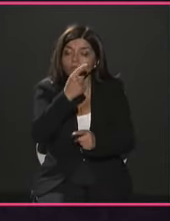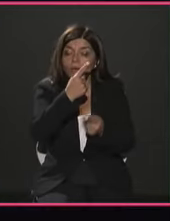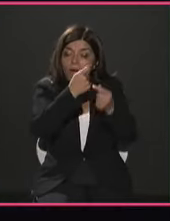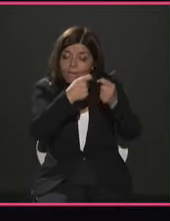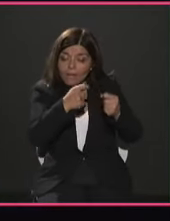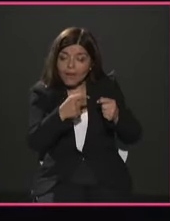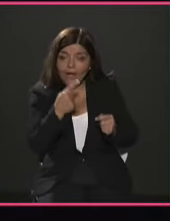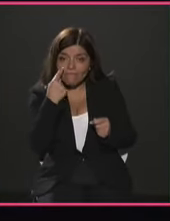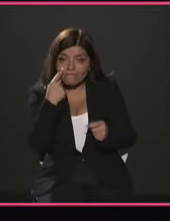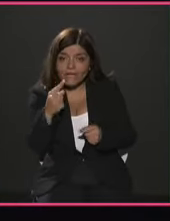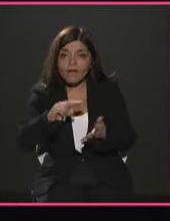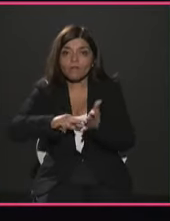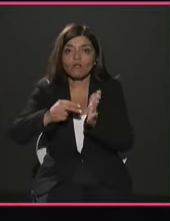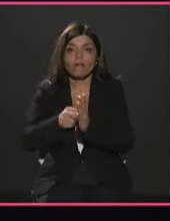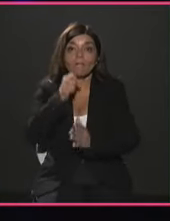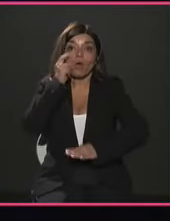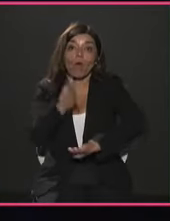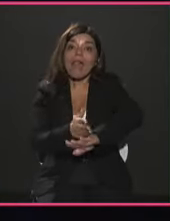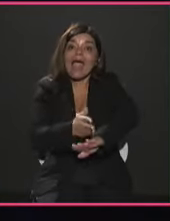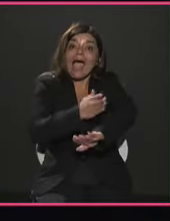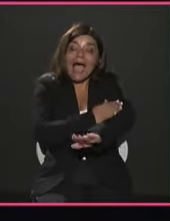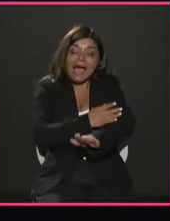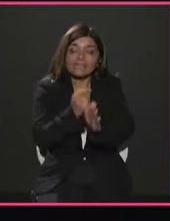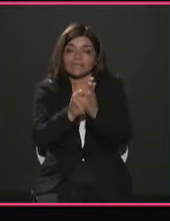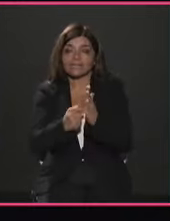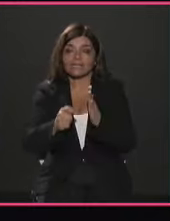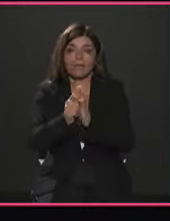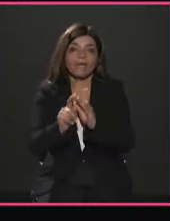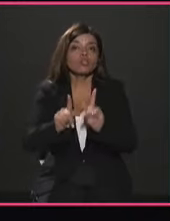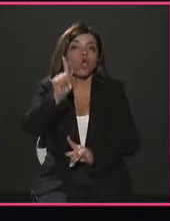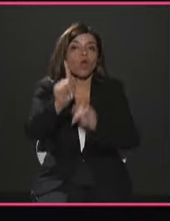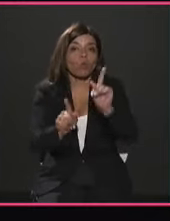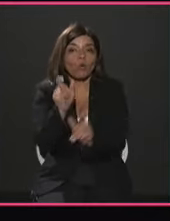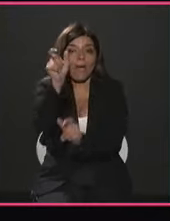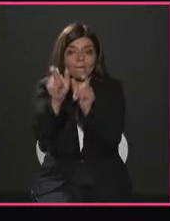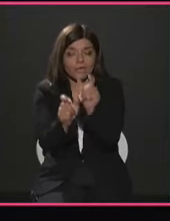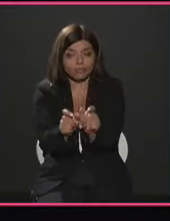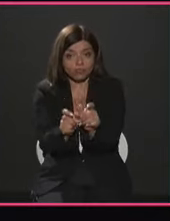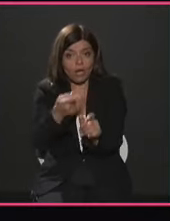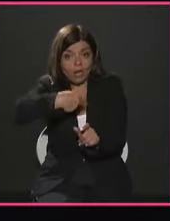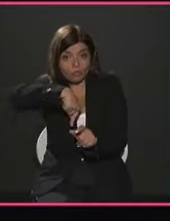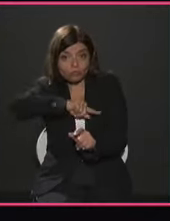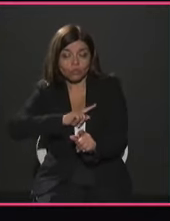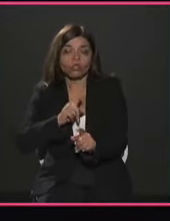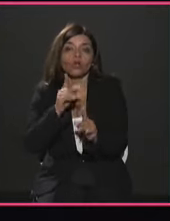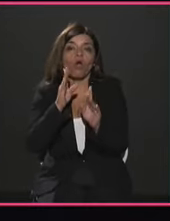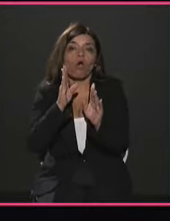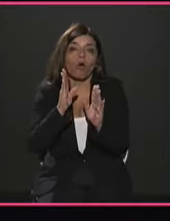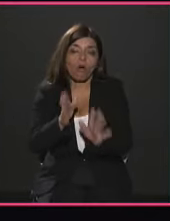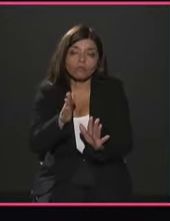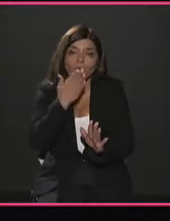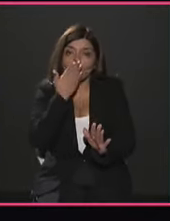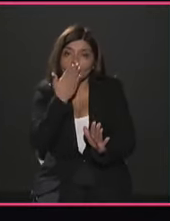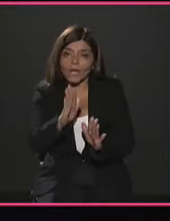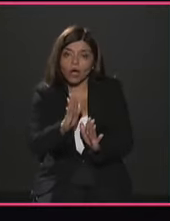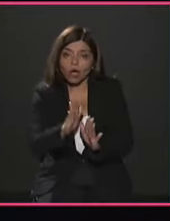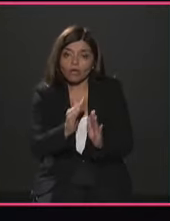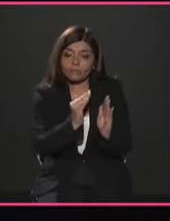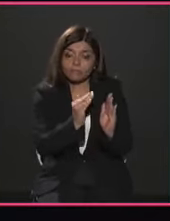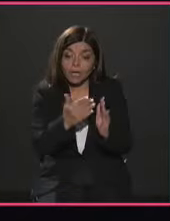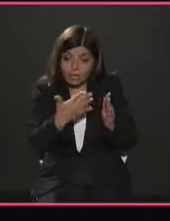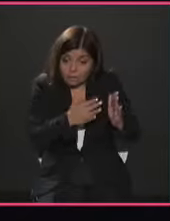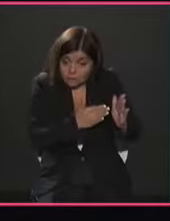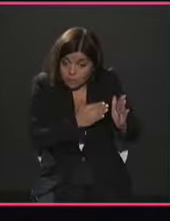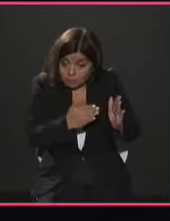de manera más temprana y quizás para tratarlo también para algunas personas vamos a mejorar bastante más y ya estamos